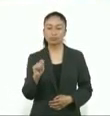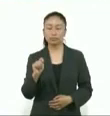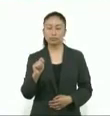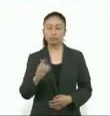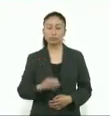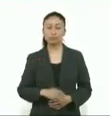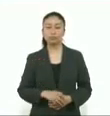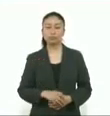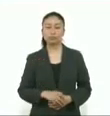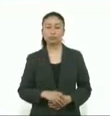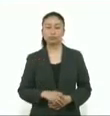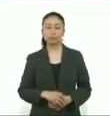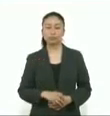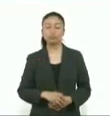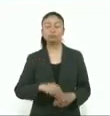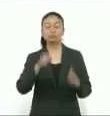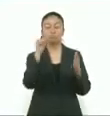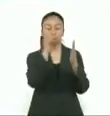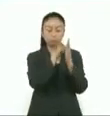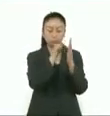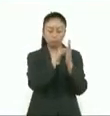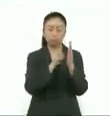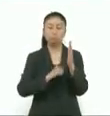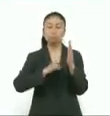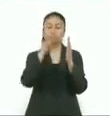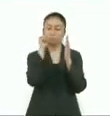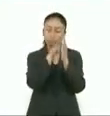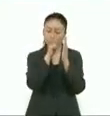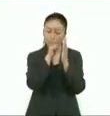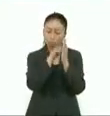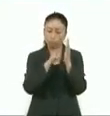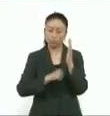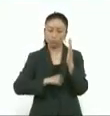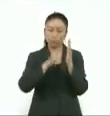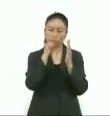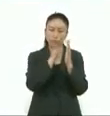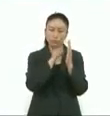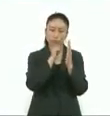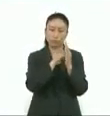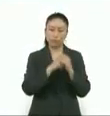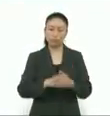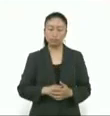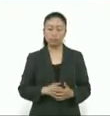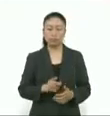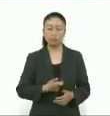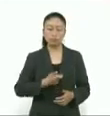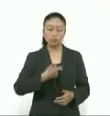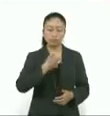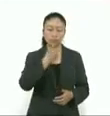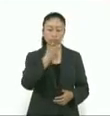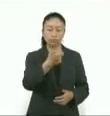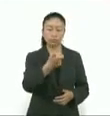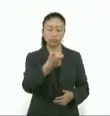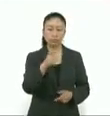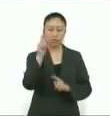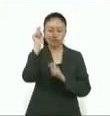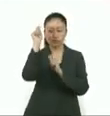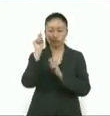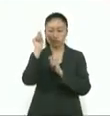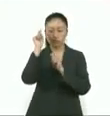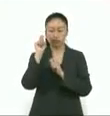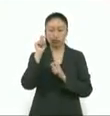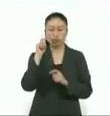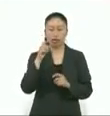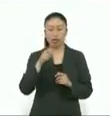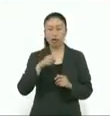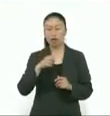caminamos de puerta en puerta, llevando la pensión a nuestros adultos mayores, las becas a nuestras